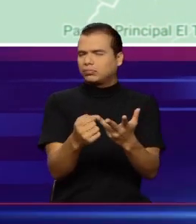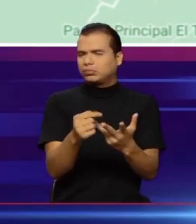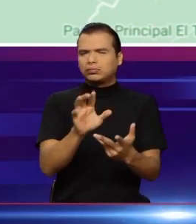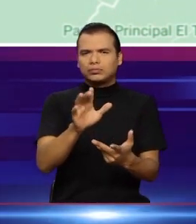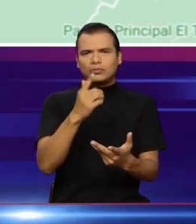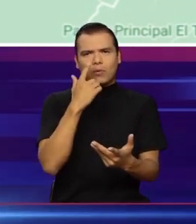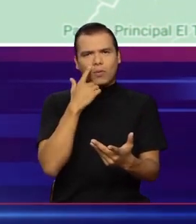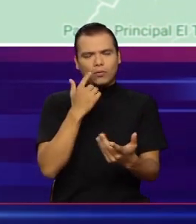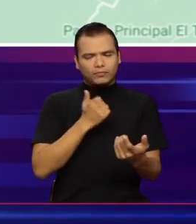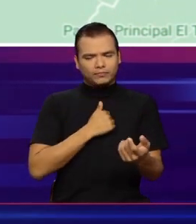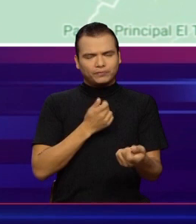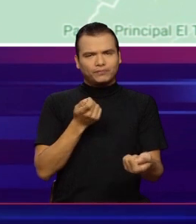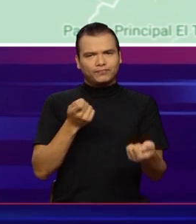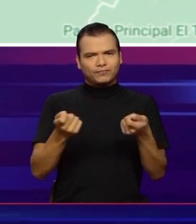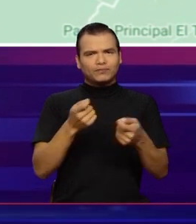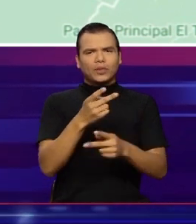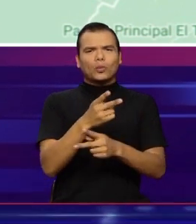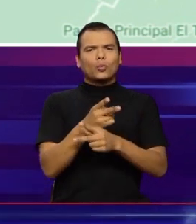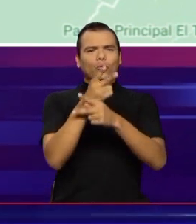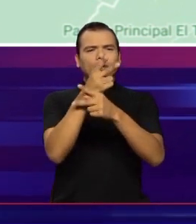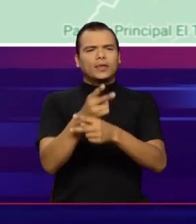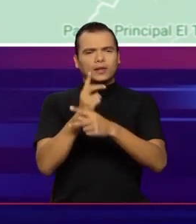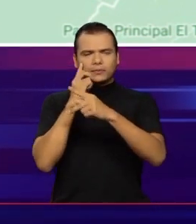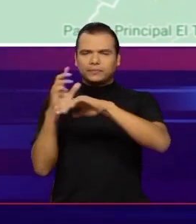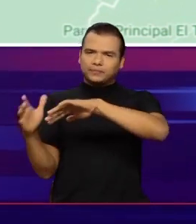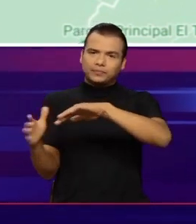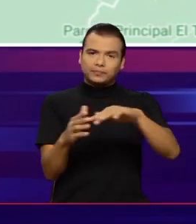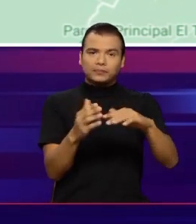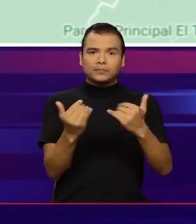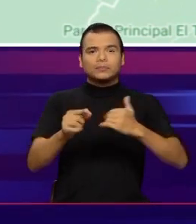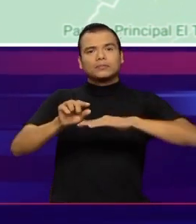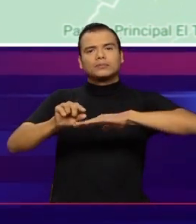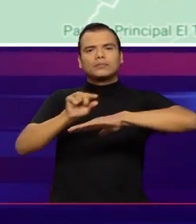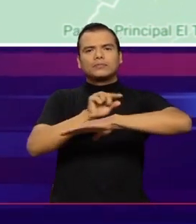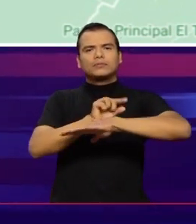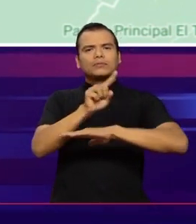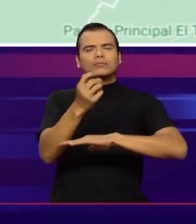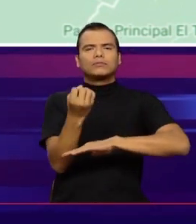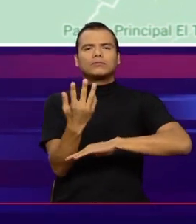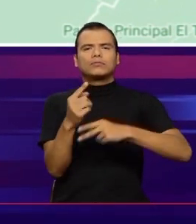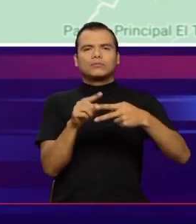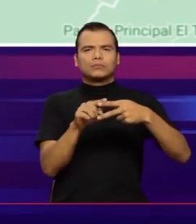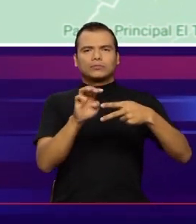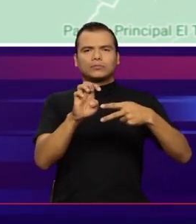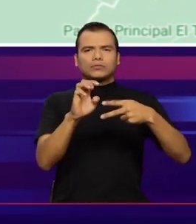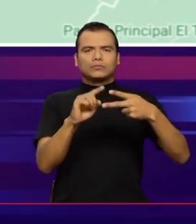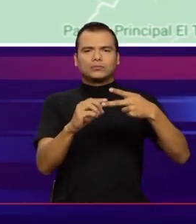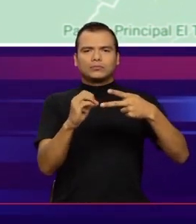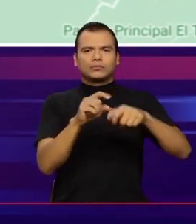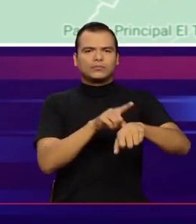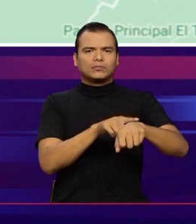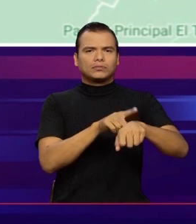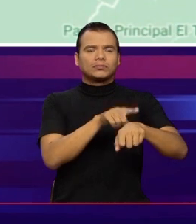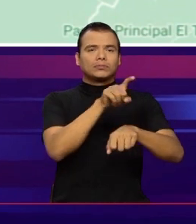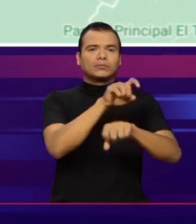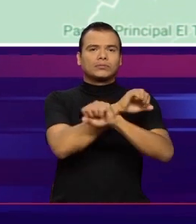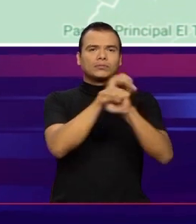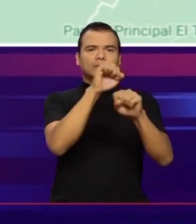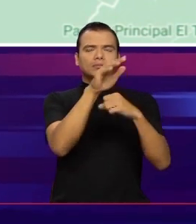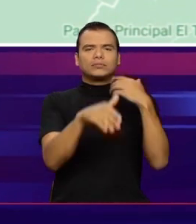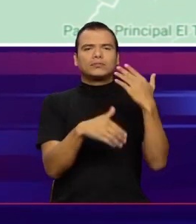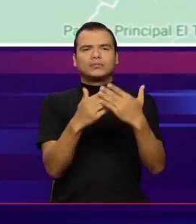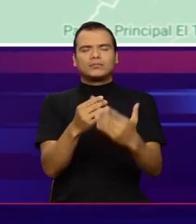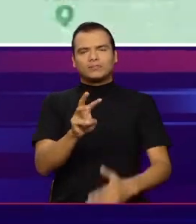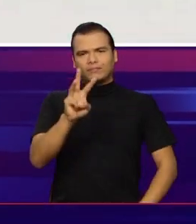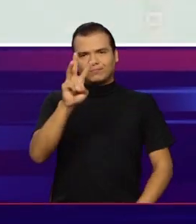recomendaciones del pilaca para el día de hoy corresponde a vehículos particulares terminados 9 y0 entre las 6 de la mañana y 8 de